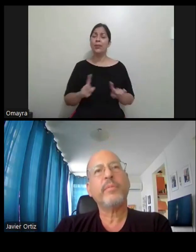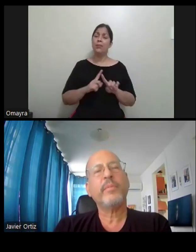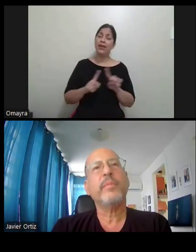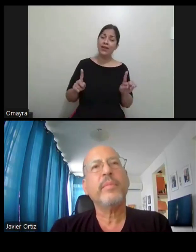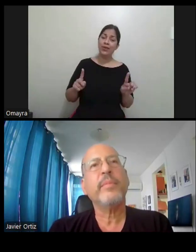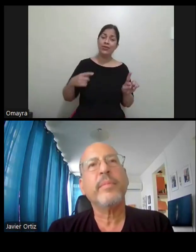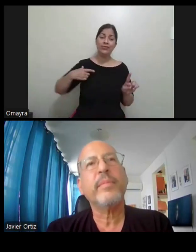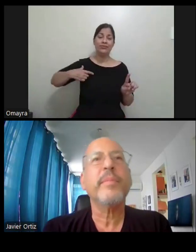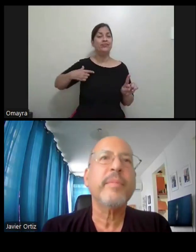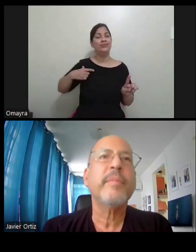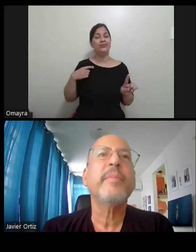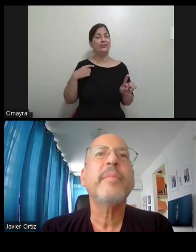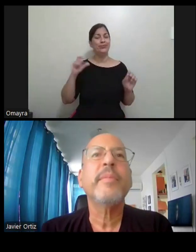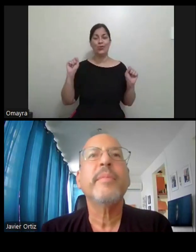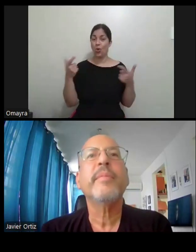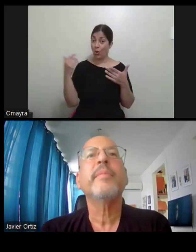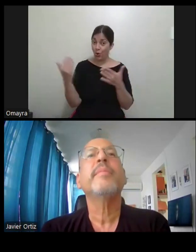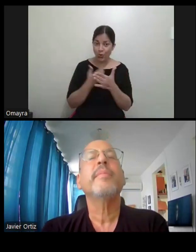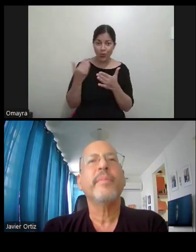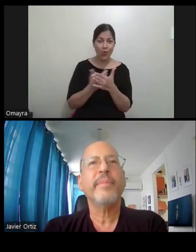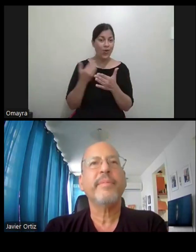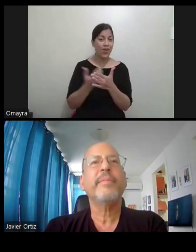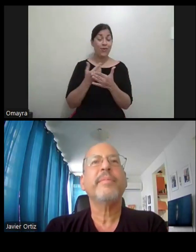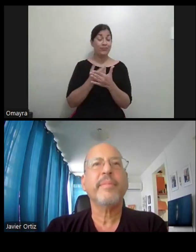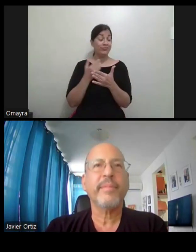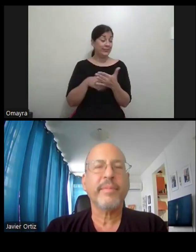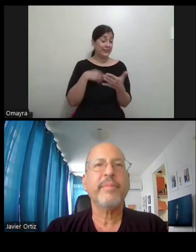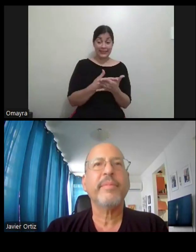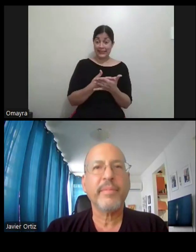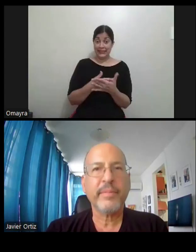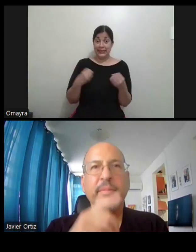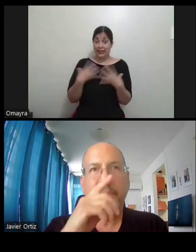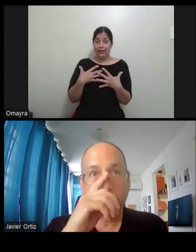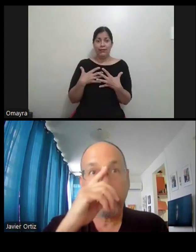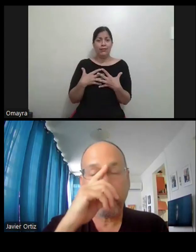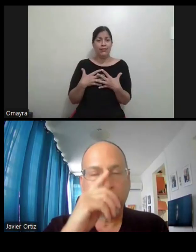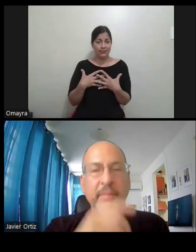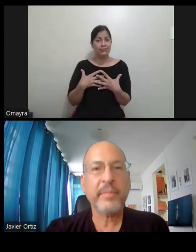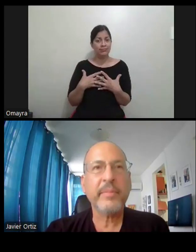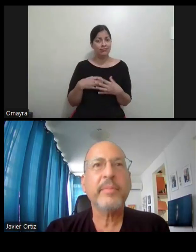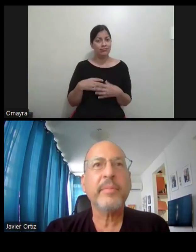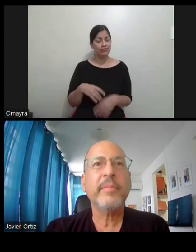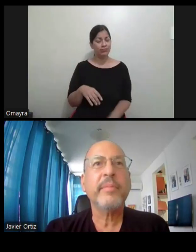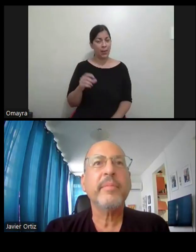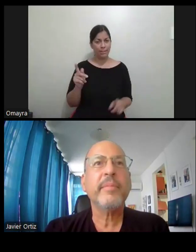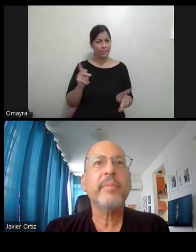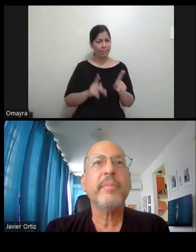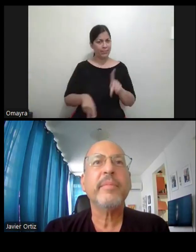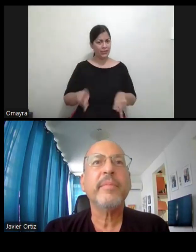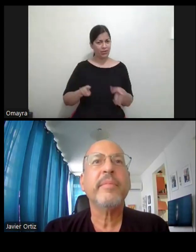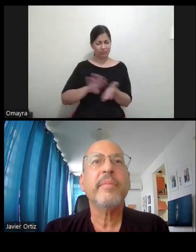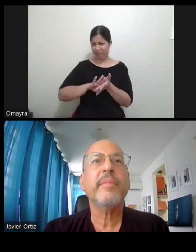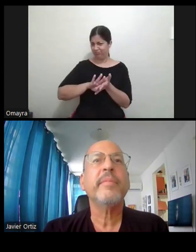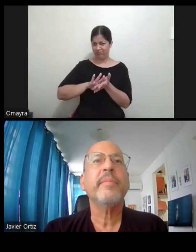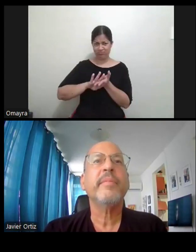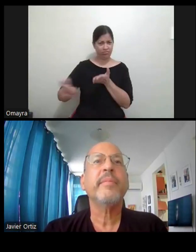estamos, pues como todo lo nuevo llega y asusta, como tú bien dices, hay gente que lo rechaza, o sea, de plano, hay